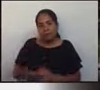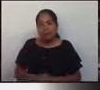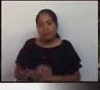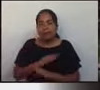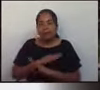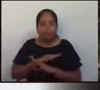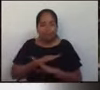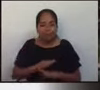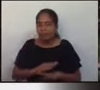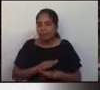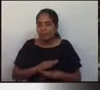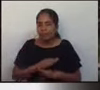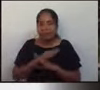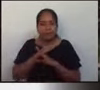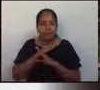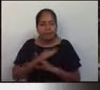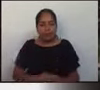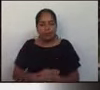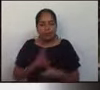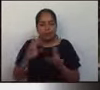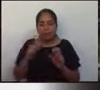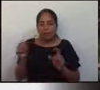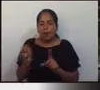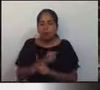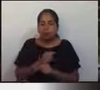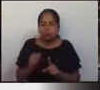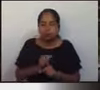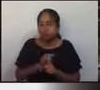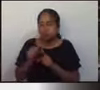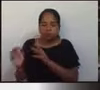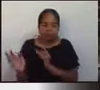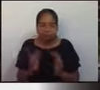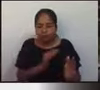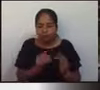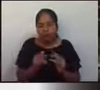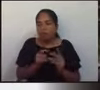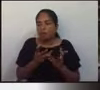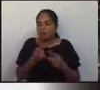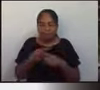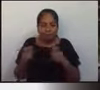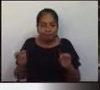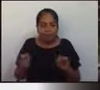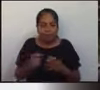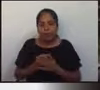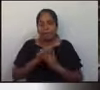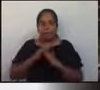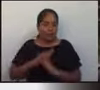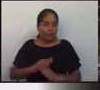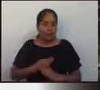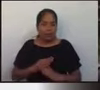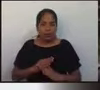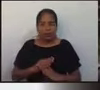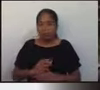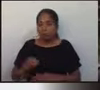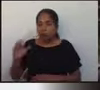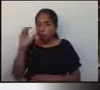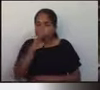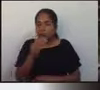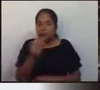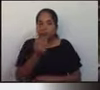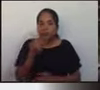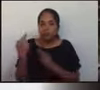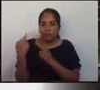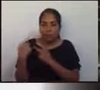Basta ya de estos actos vandálicos. Busquemos a los responsables y que hagamos la